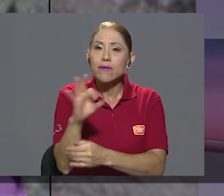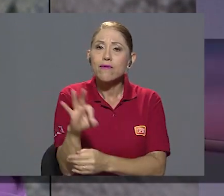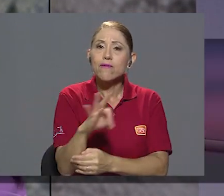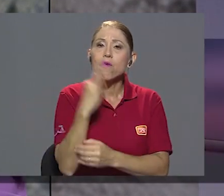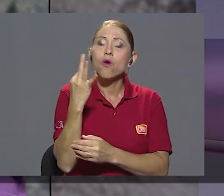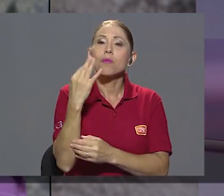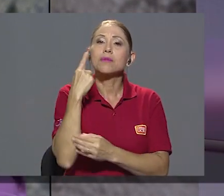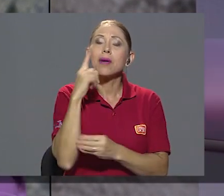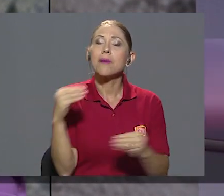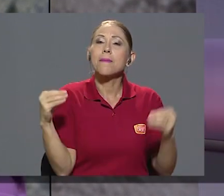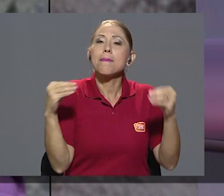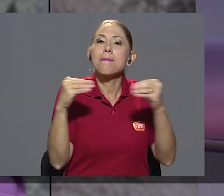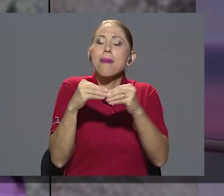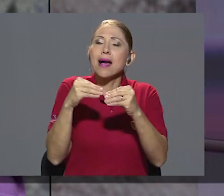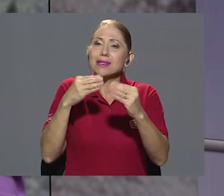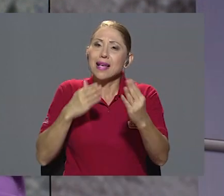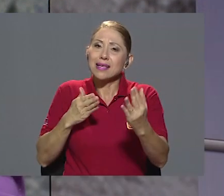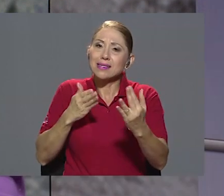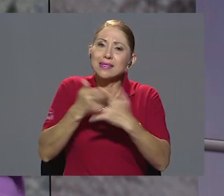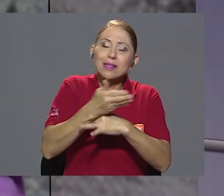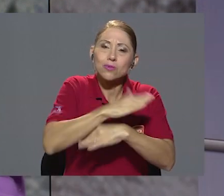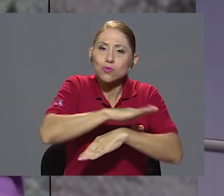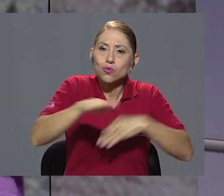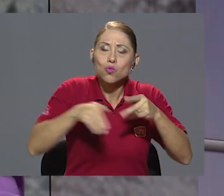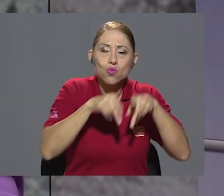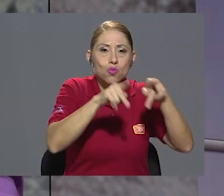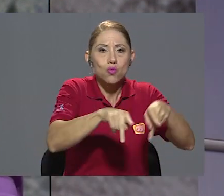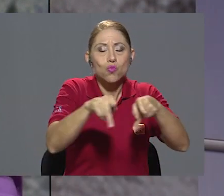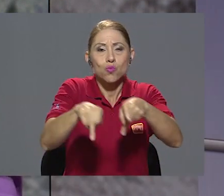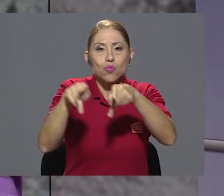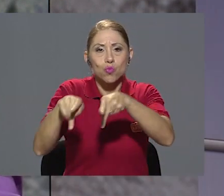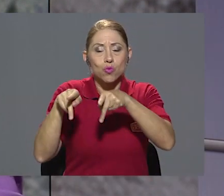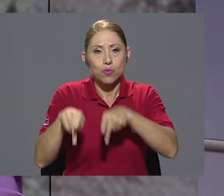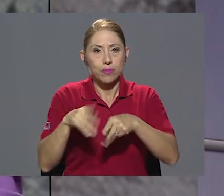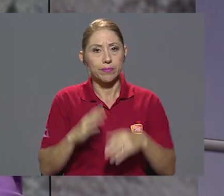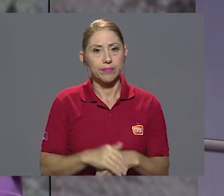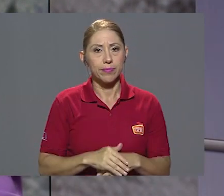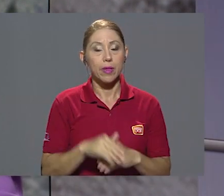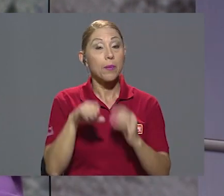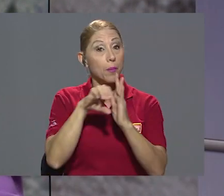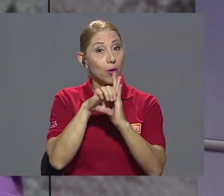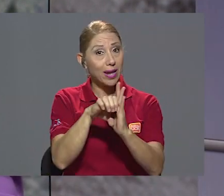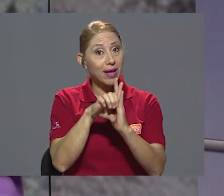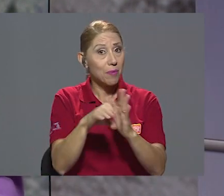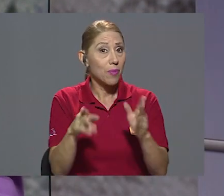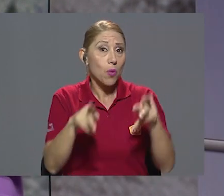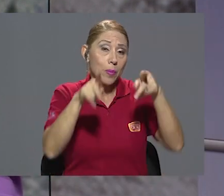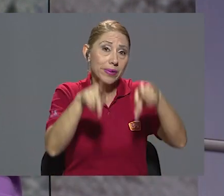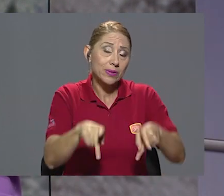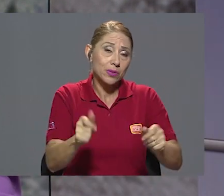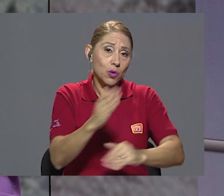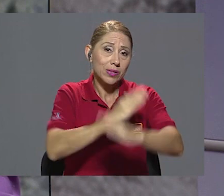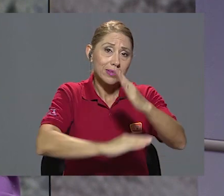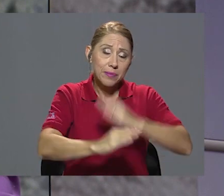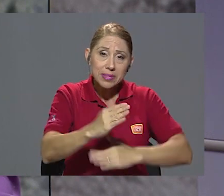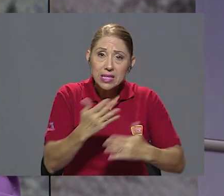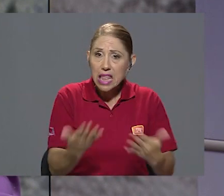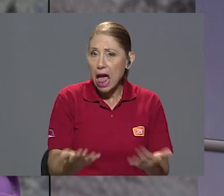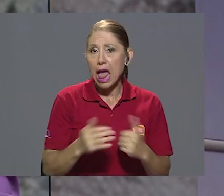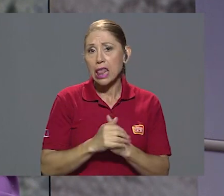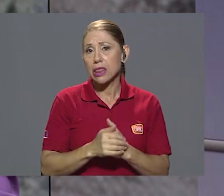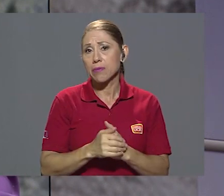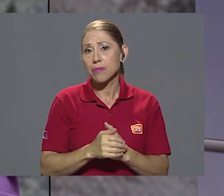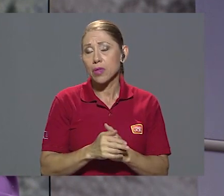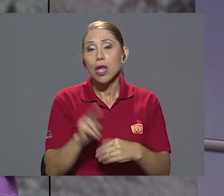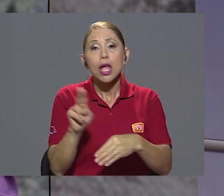permitan un mayor acceso a todo tipo de poblaciones. Y, por ejemplo, a personas con